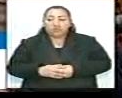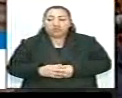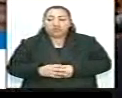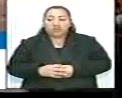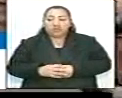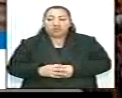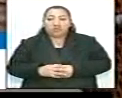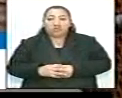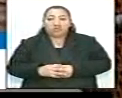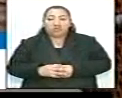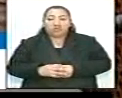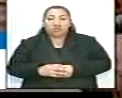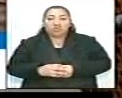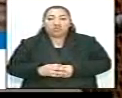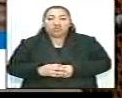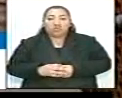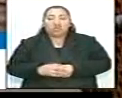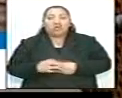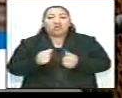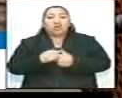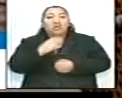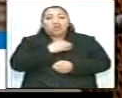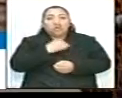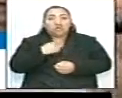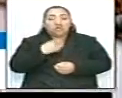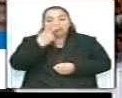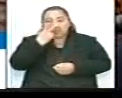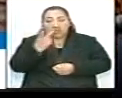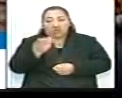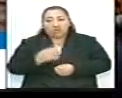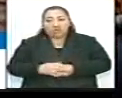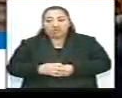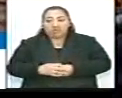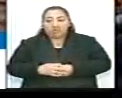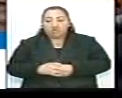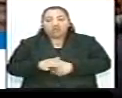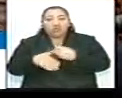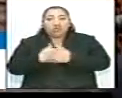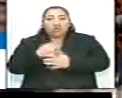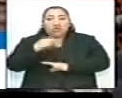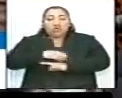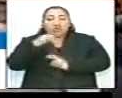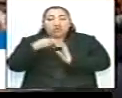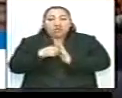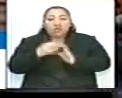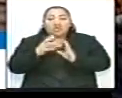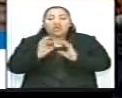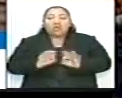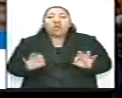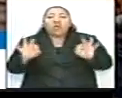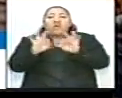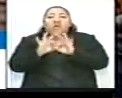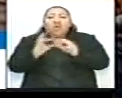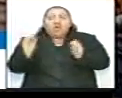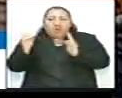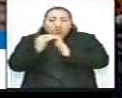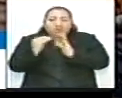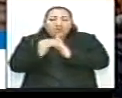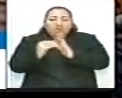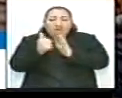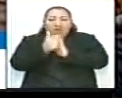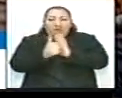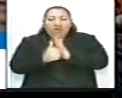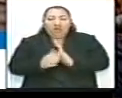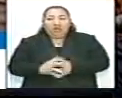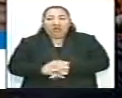poder también citar también al ministro para poder ver los proyectos que se tienen que priorizar de acuerdo a la